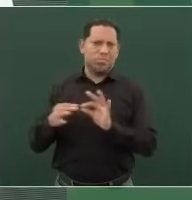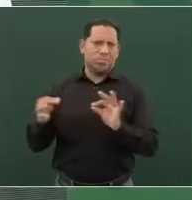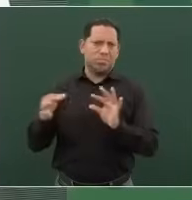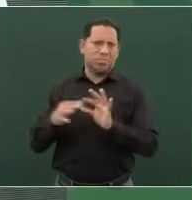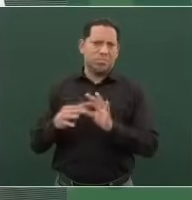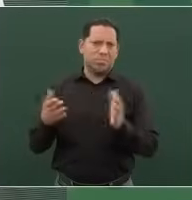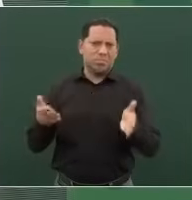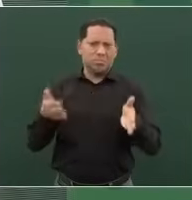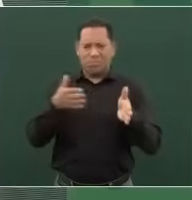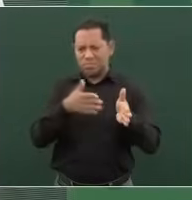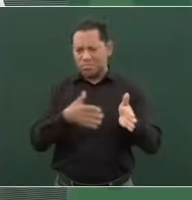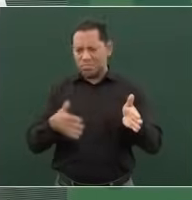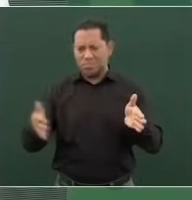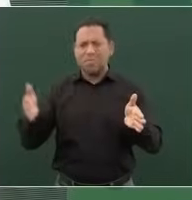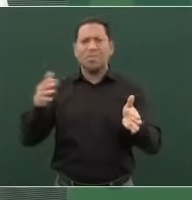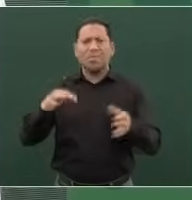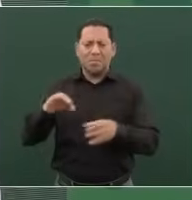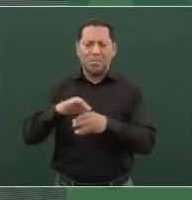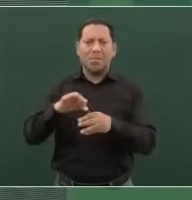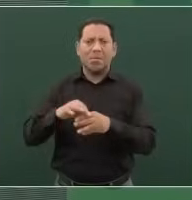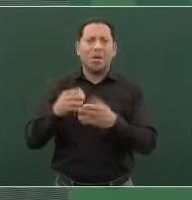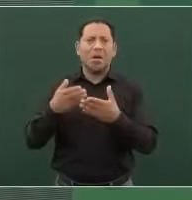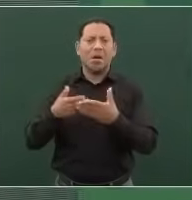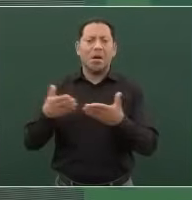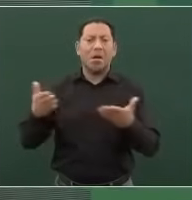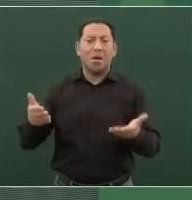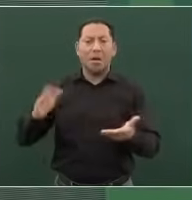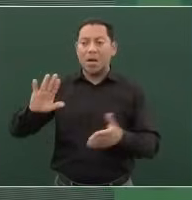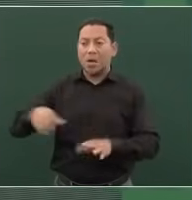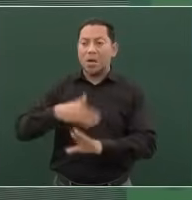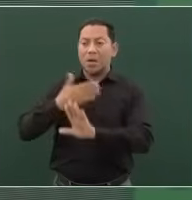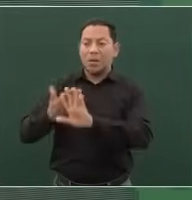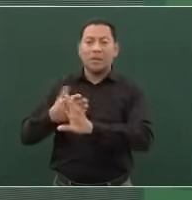una campaña en contra, en Televisa,